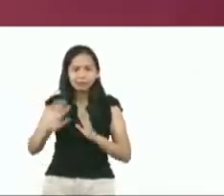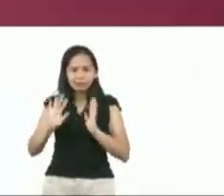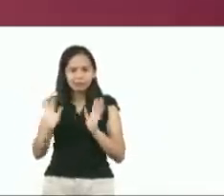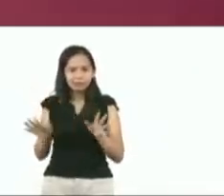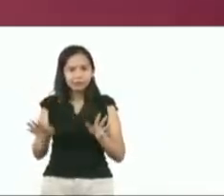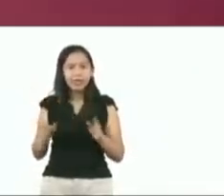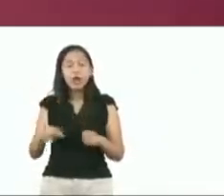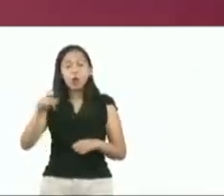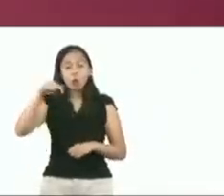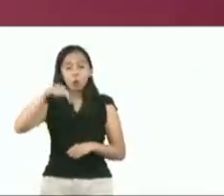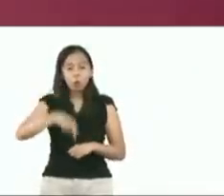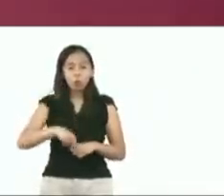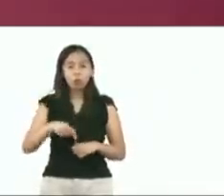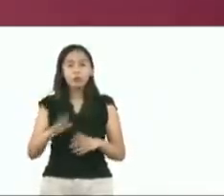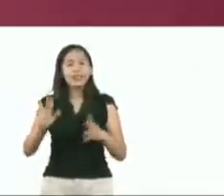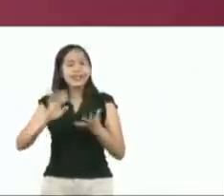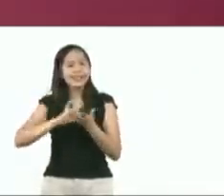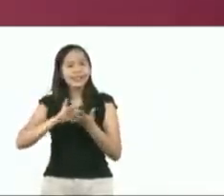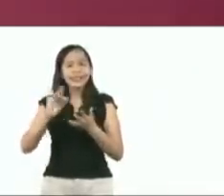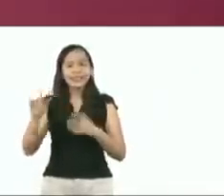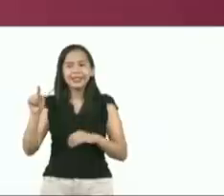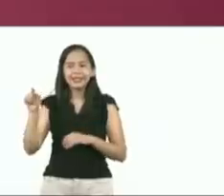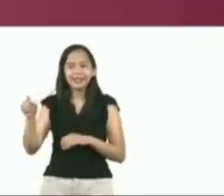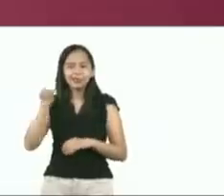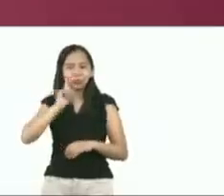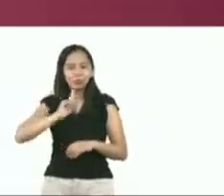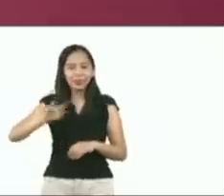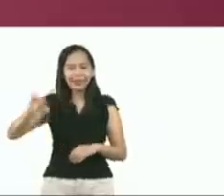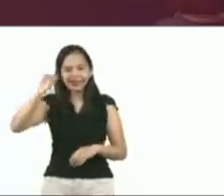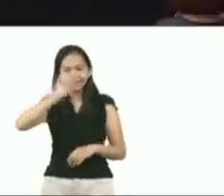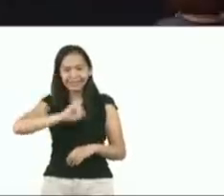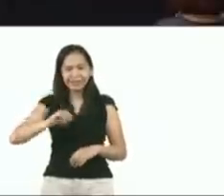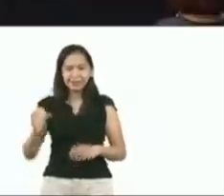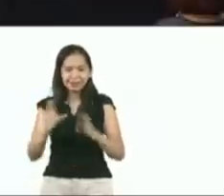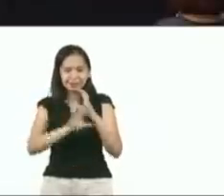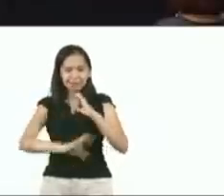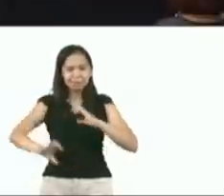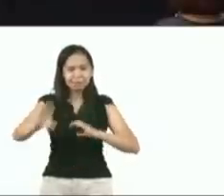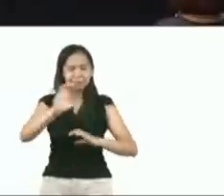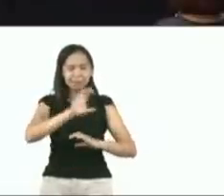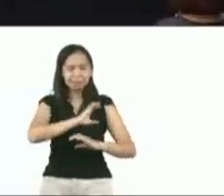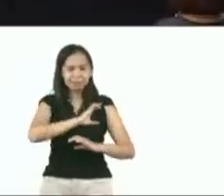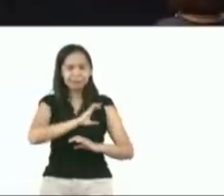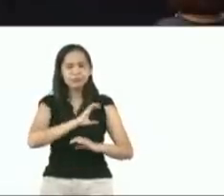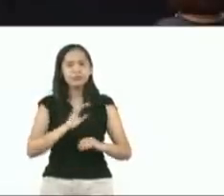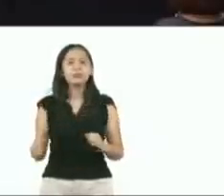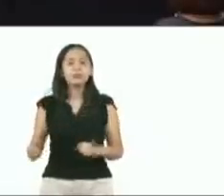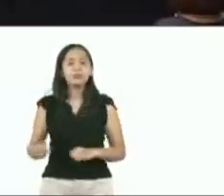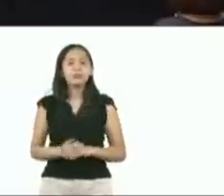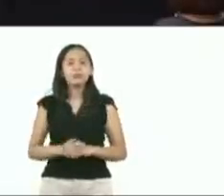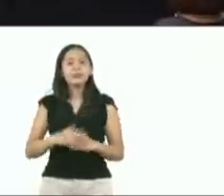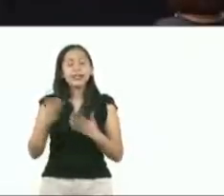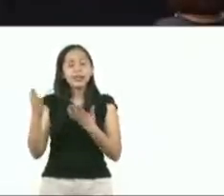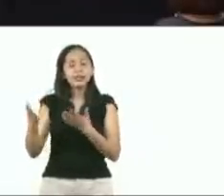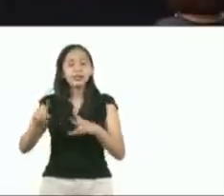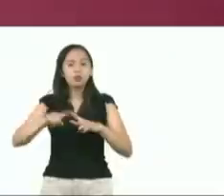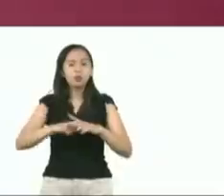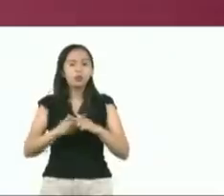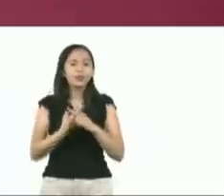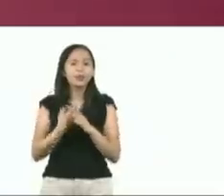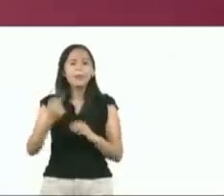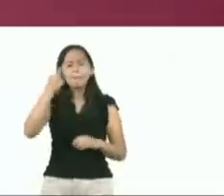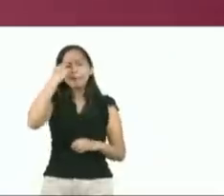Hoy, gracias a la iniciativa de la doctora Claudia Sheinbaum, regresamos y retomamos el principio